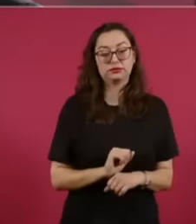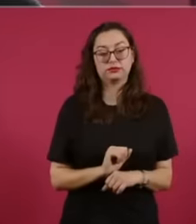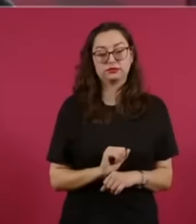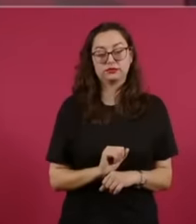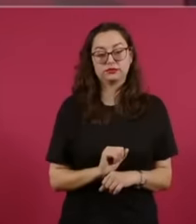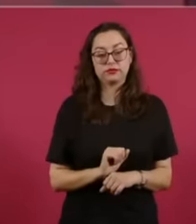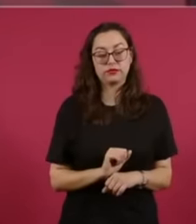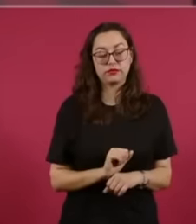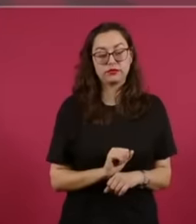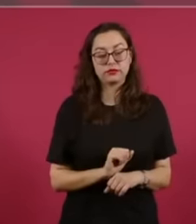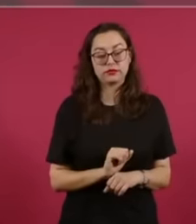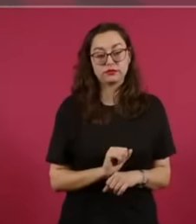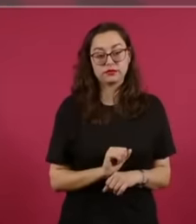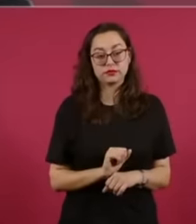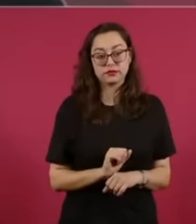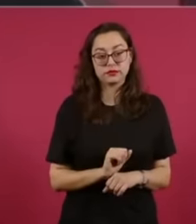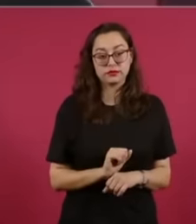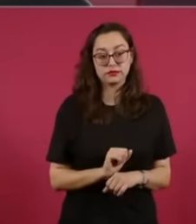10